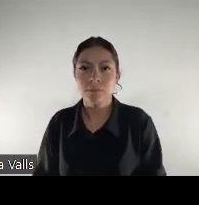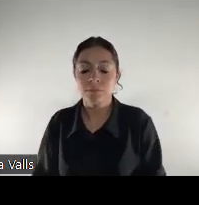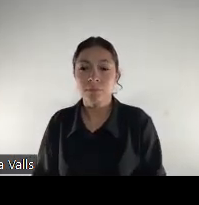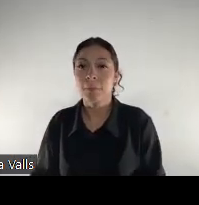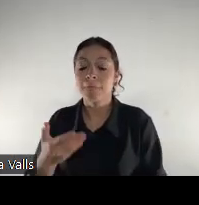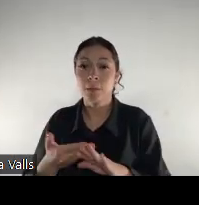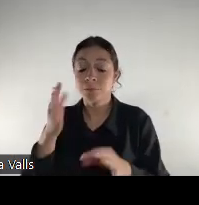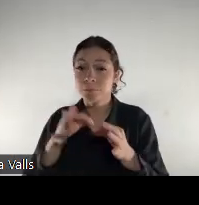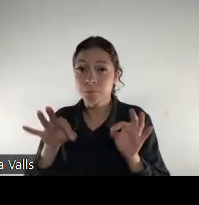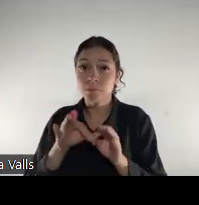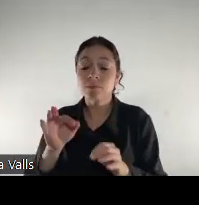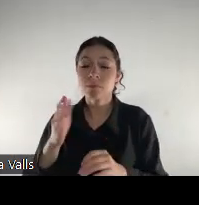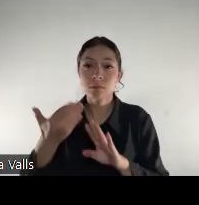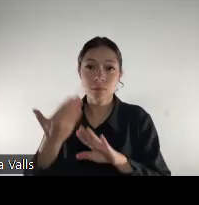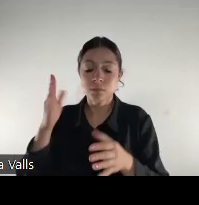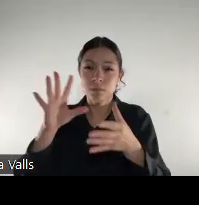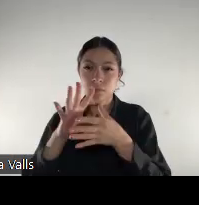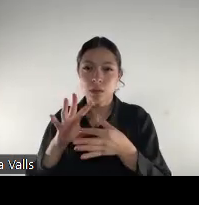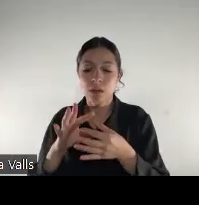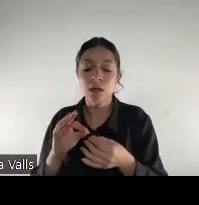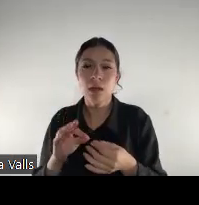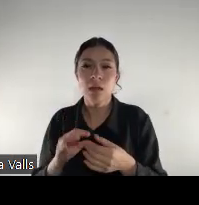importante comentar que